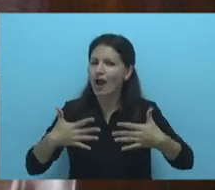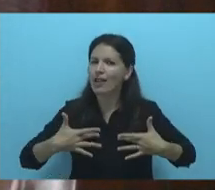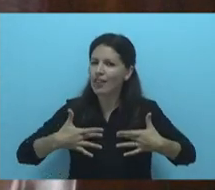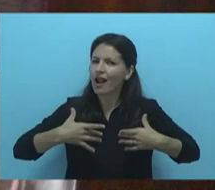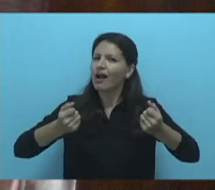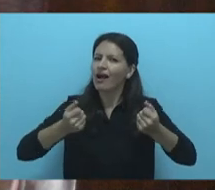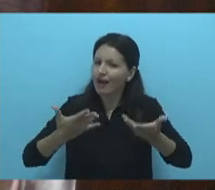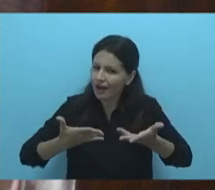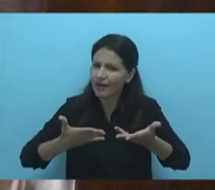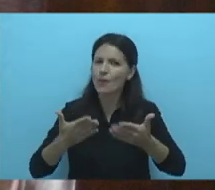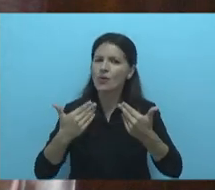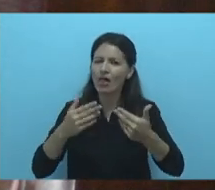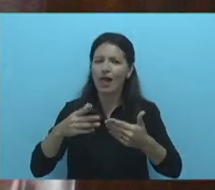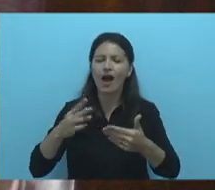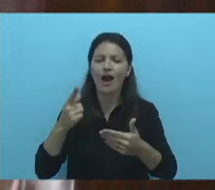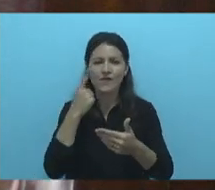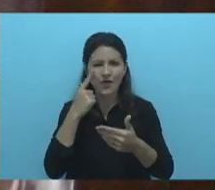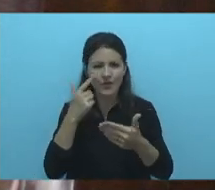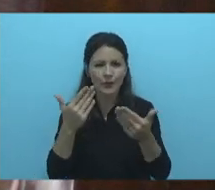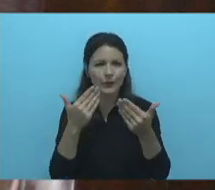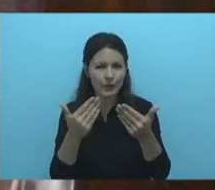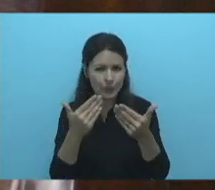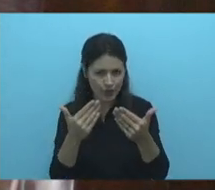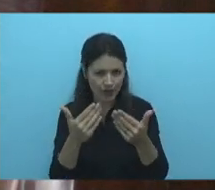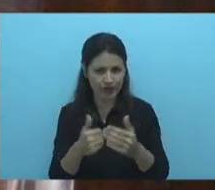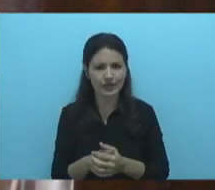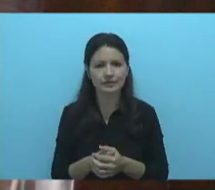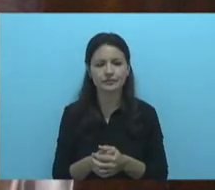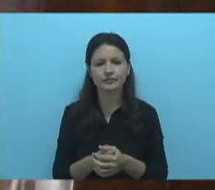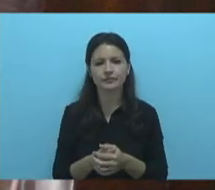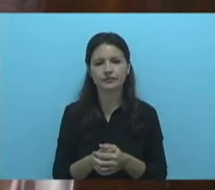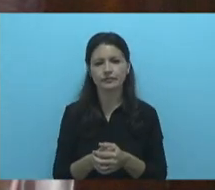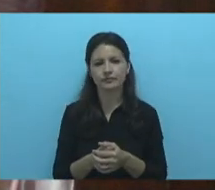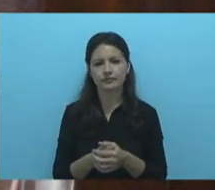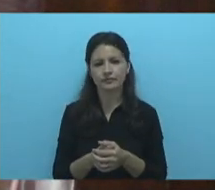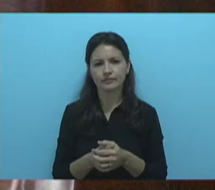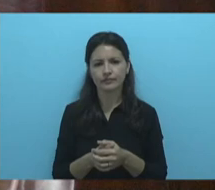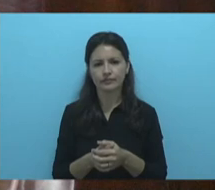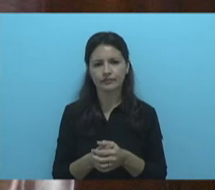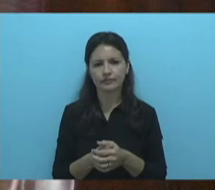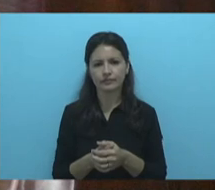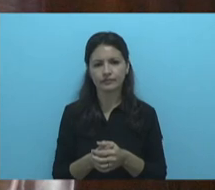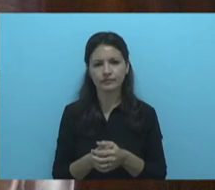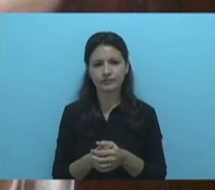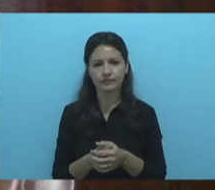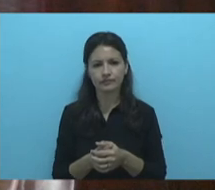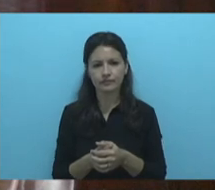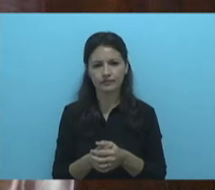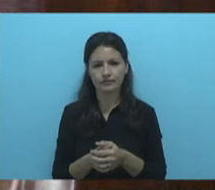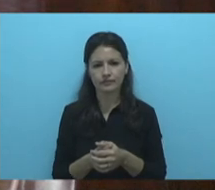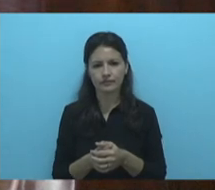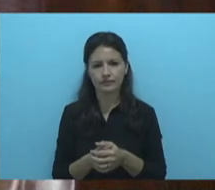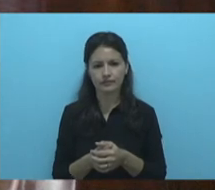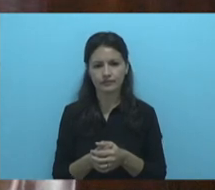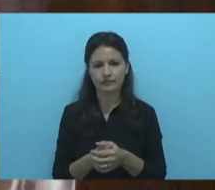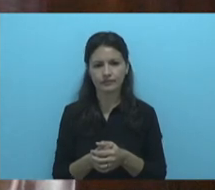digamos, garantizar las posibilidades objetivas para la prevención, y en ese marco quería volver a